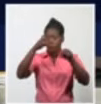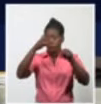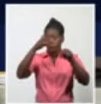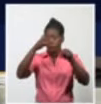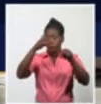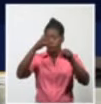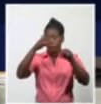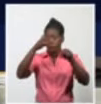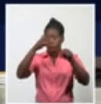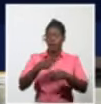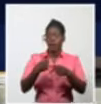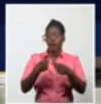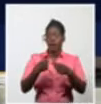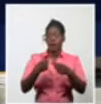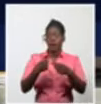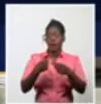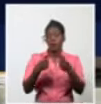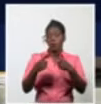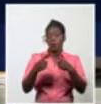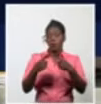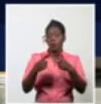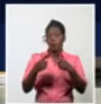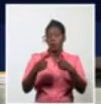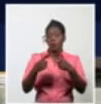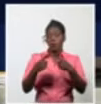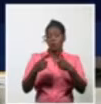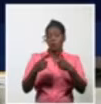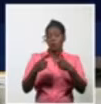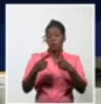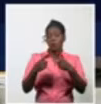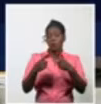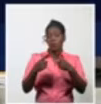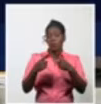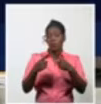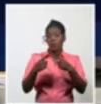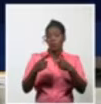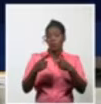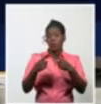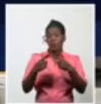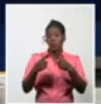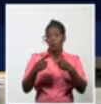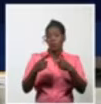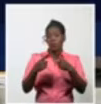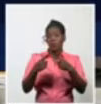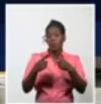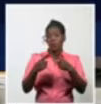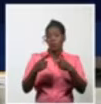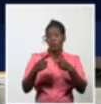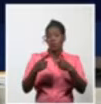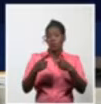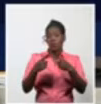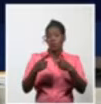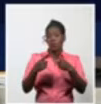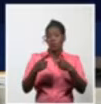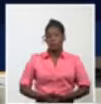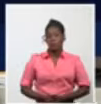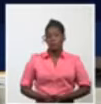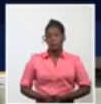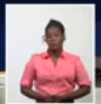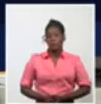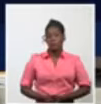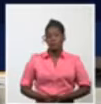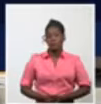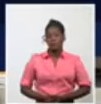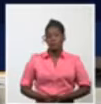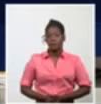son municipios los cuales hasta el momento, reitero, no se ha detectado la presencia del COVID-19. Siguiente